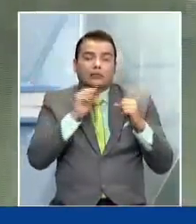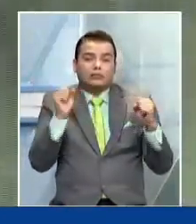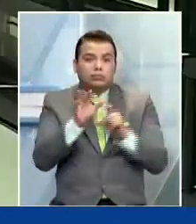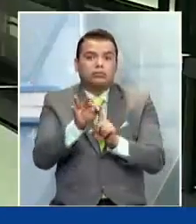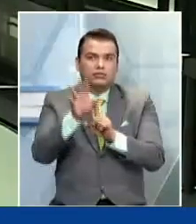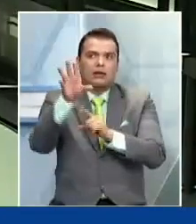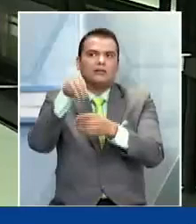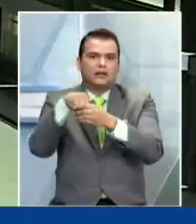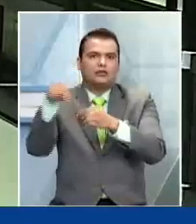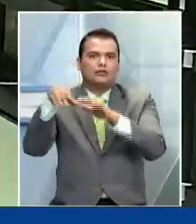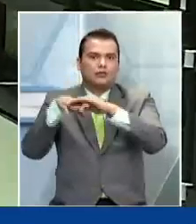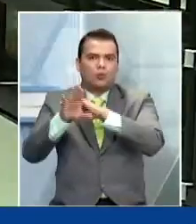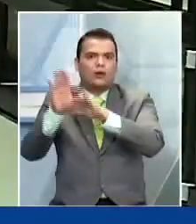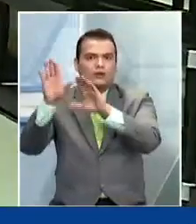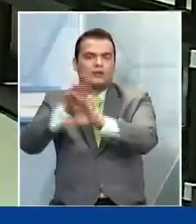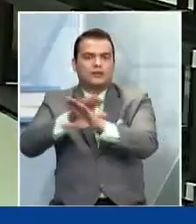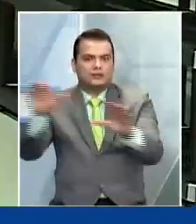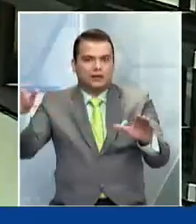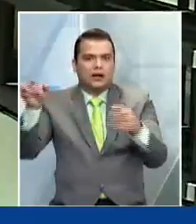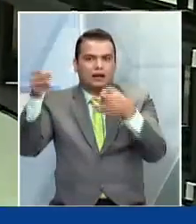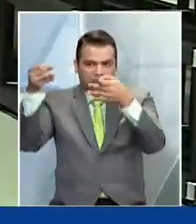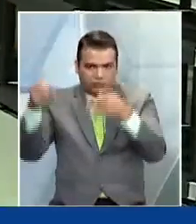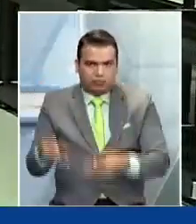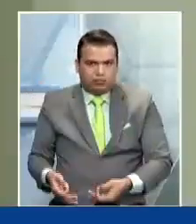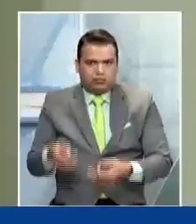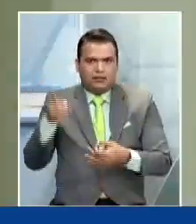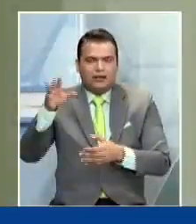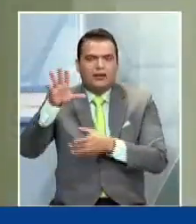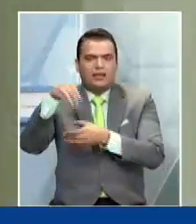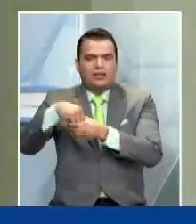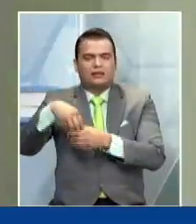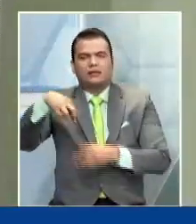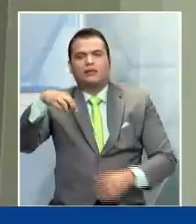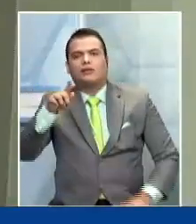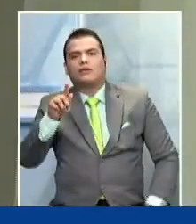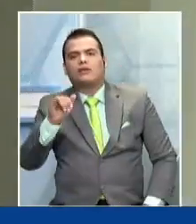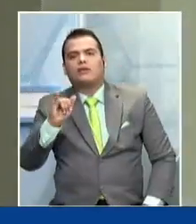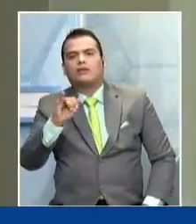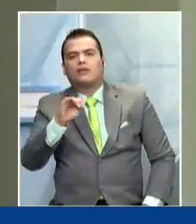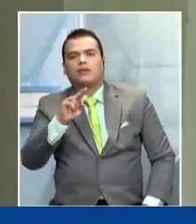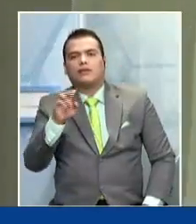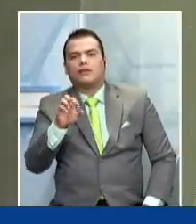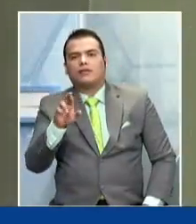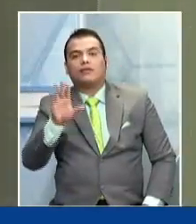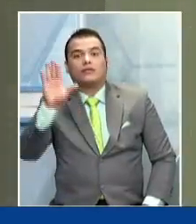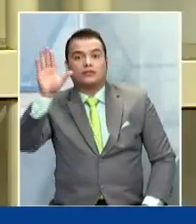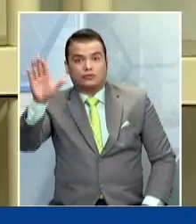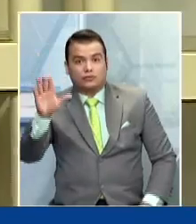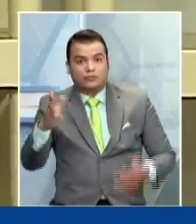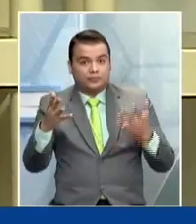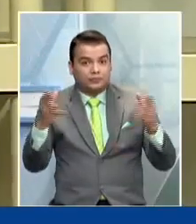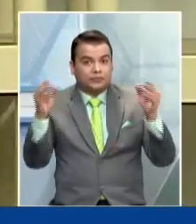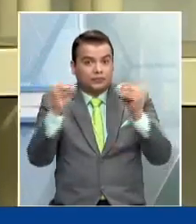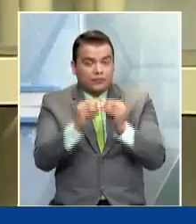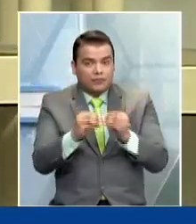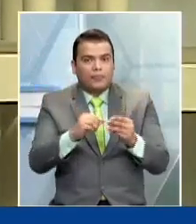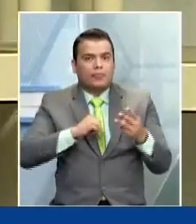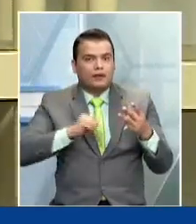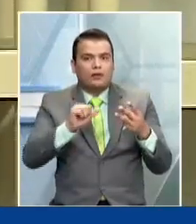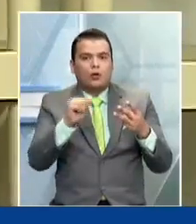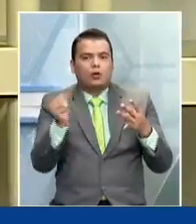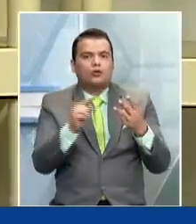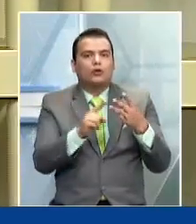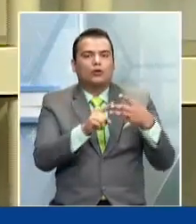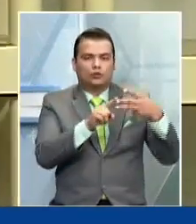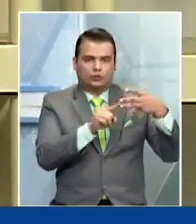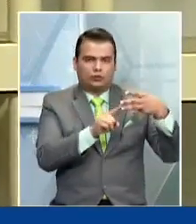seguridad para que nosotros manejemos ahí vacuna de Pfizer. Adicional al congelador del CRUE, el departamento contará con dos